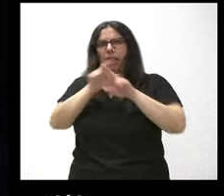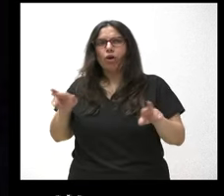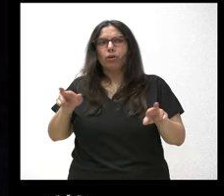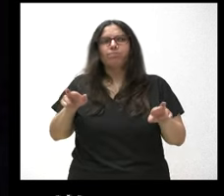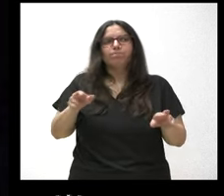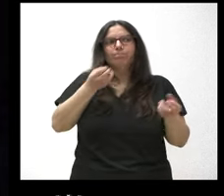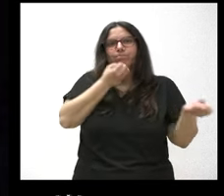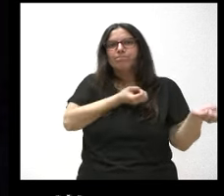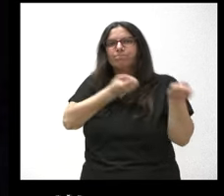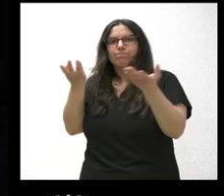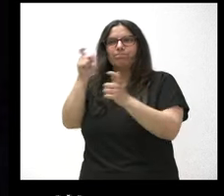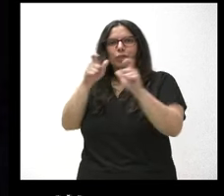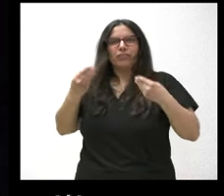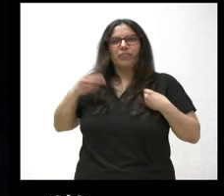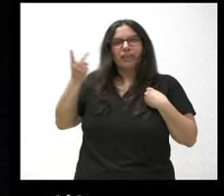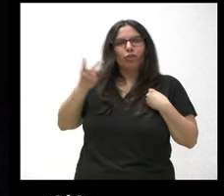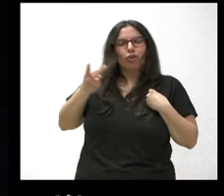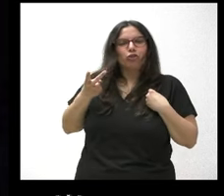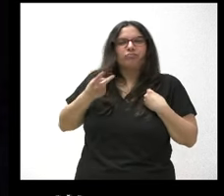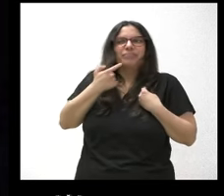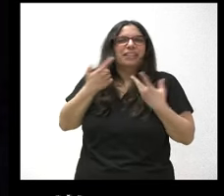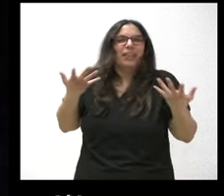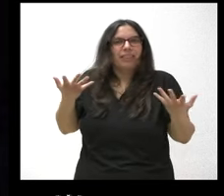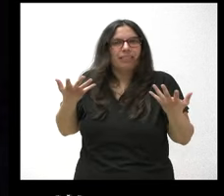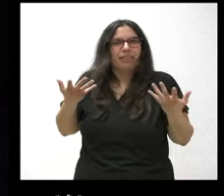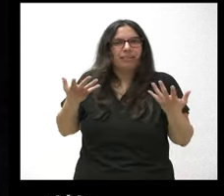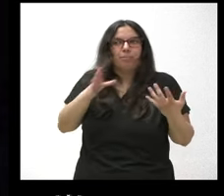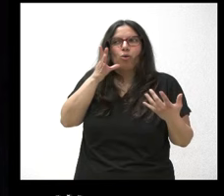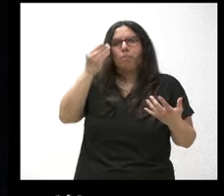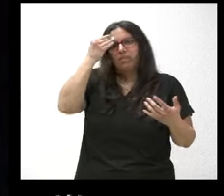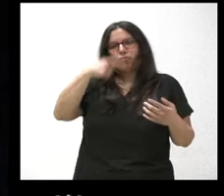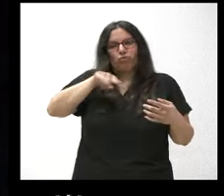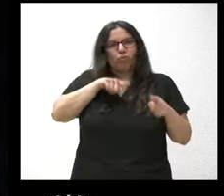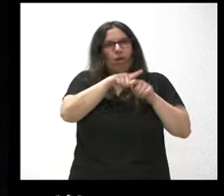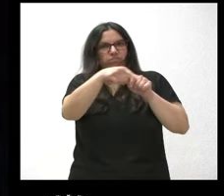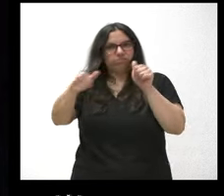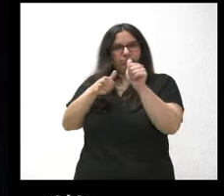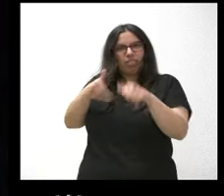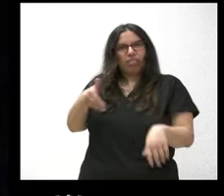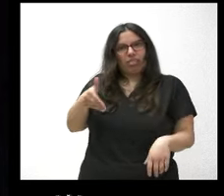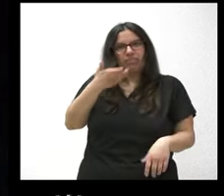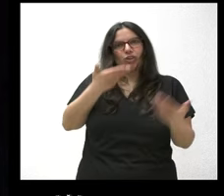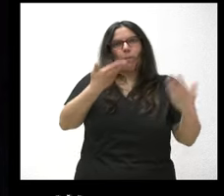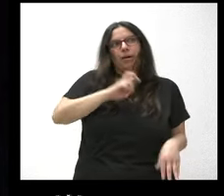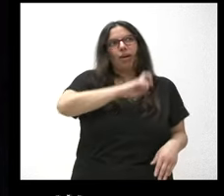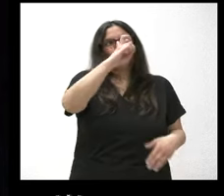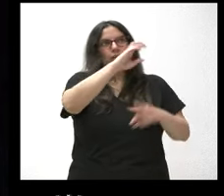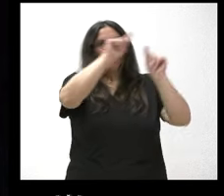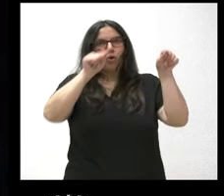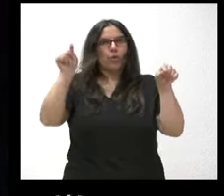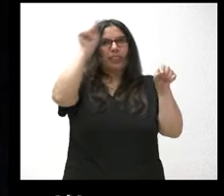a los ciudadanos de estas dos provincias que podrían considerarse ciudadanos de segunda frente a otras provincias de la comunidad